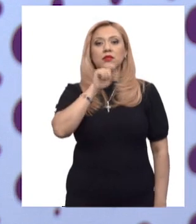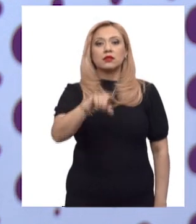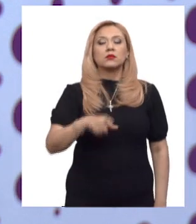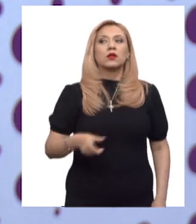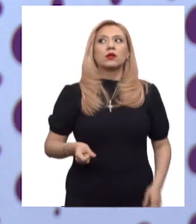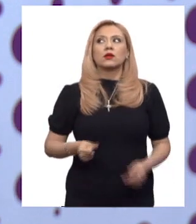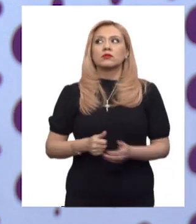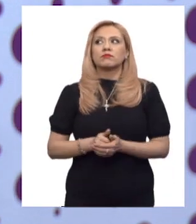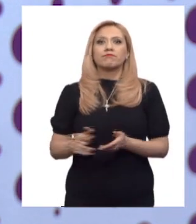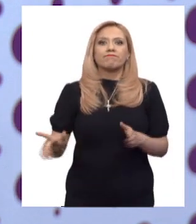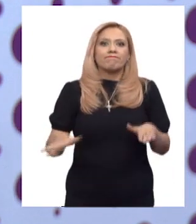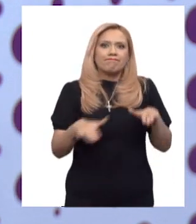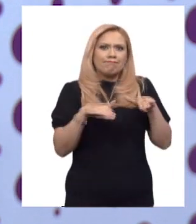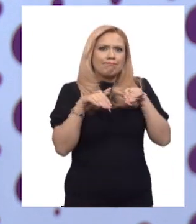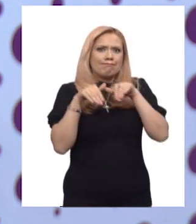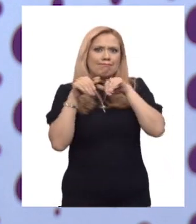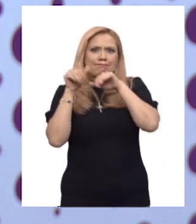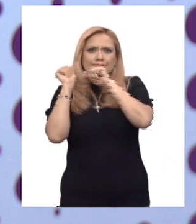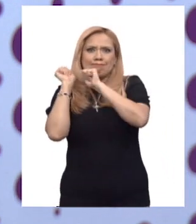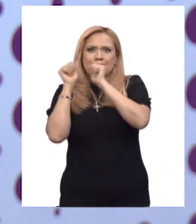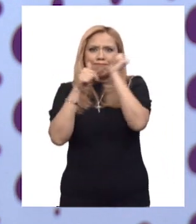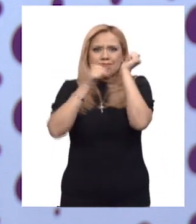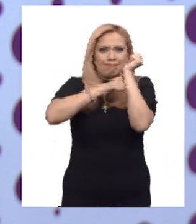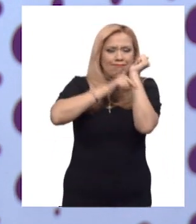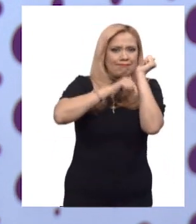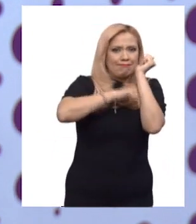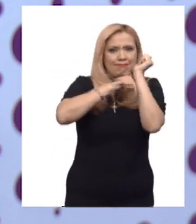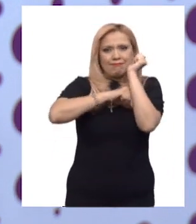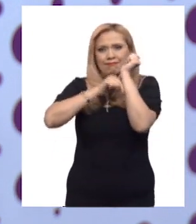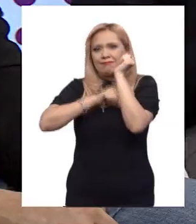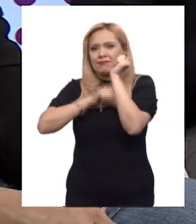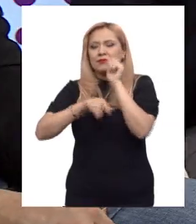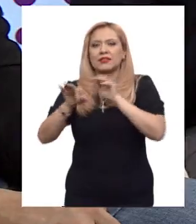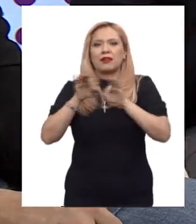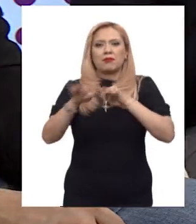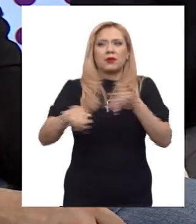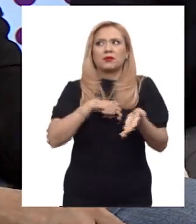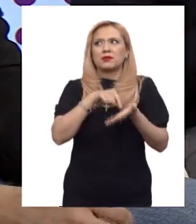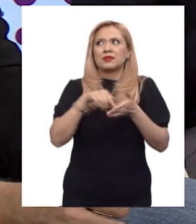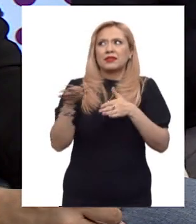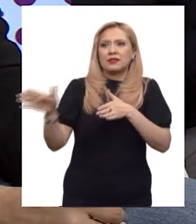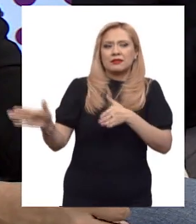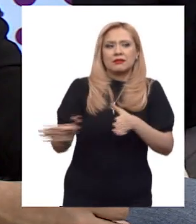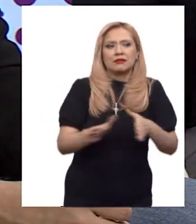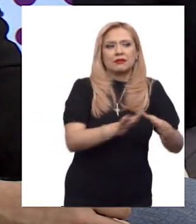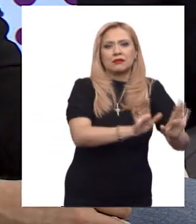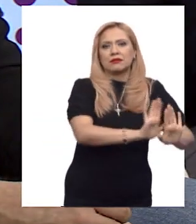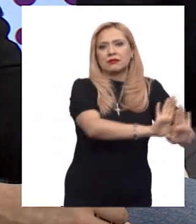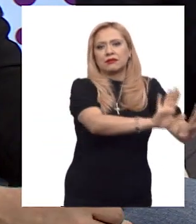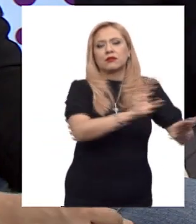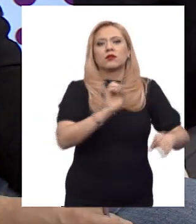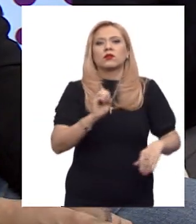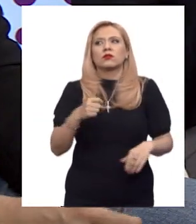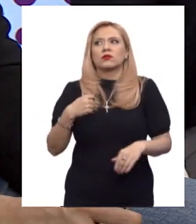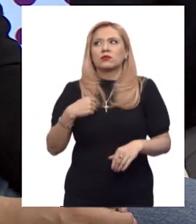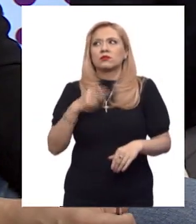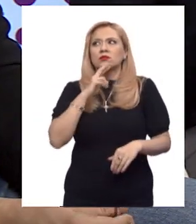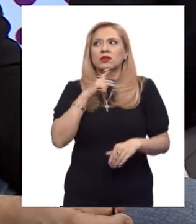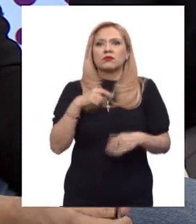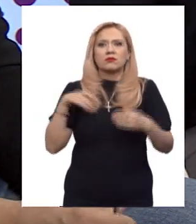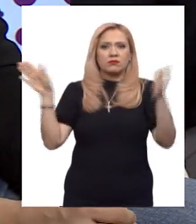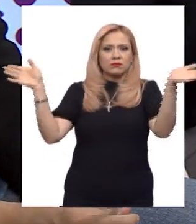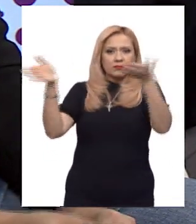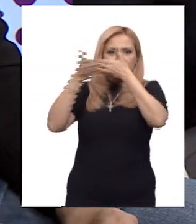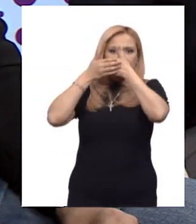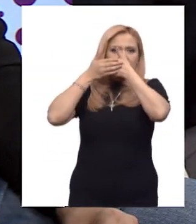se aíslen, ¿no? O que los aíslen en los espacios laborales o que se autocensuren, ¿no? Que ya no